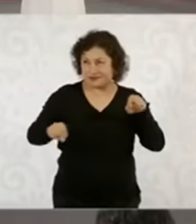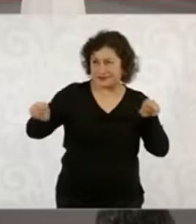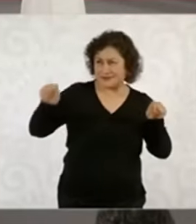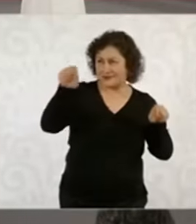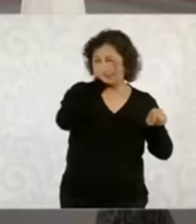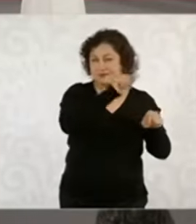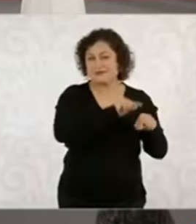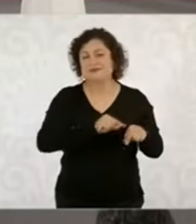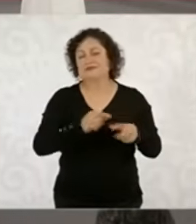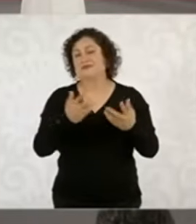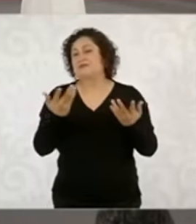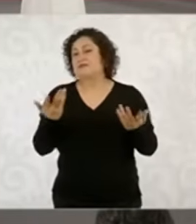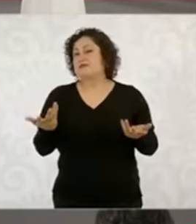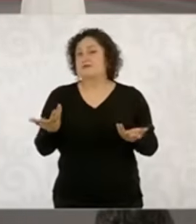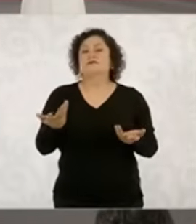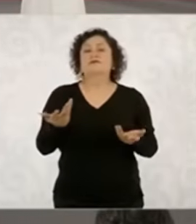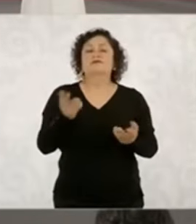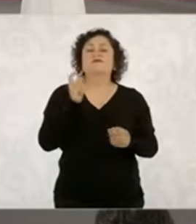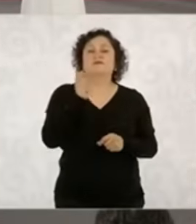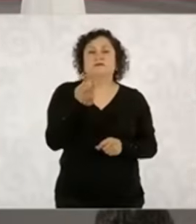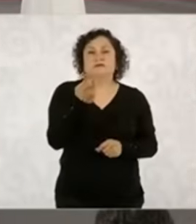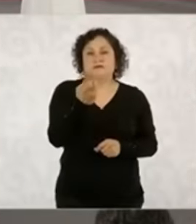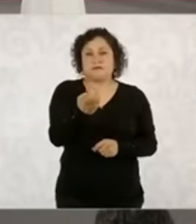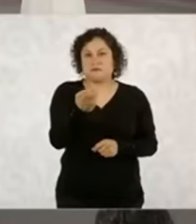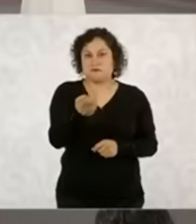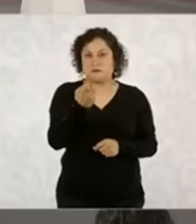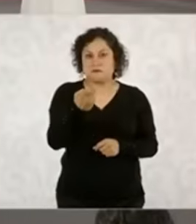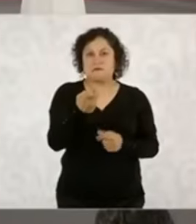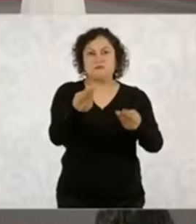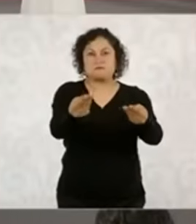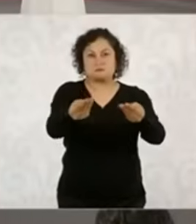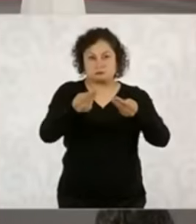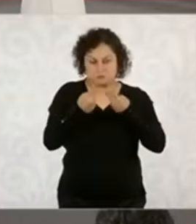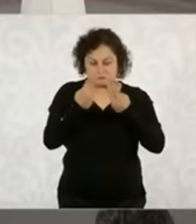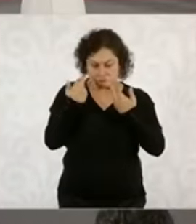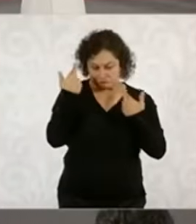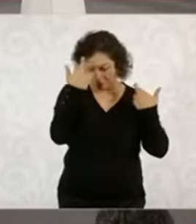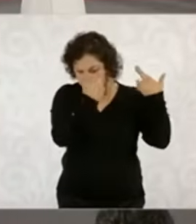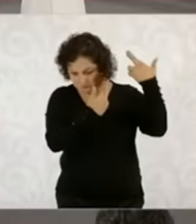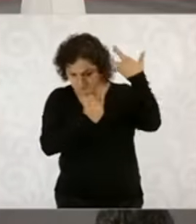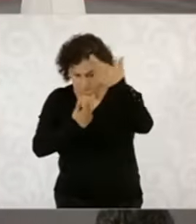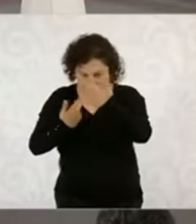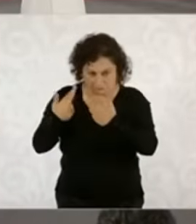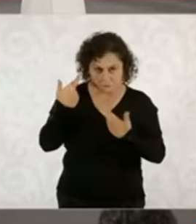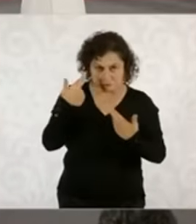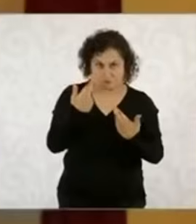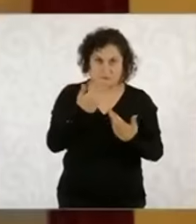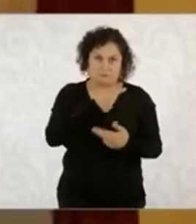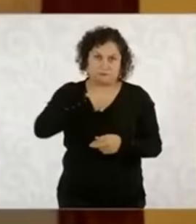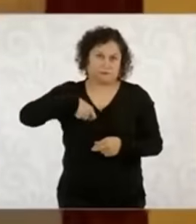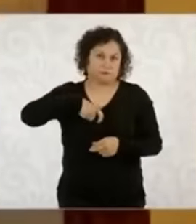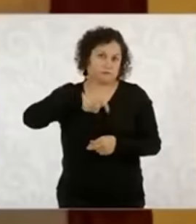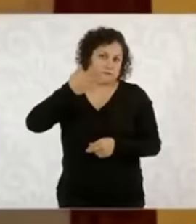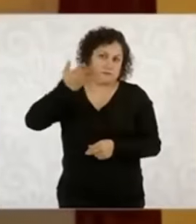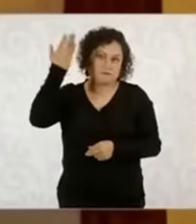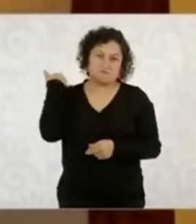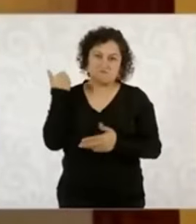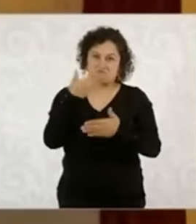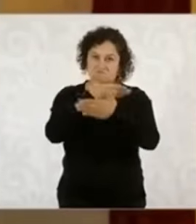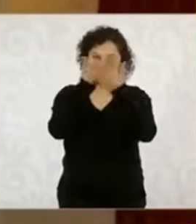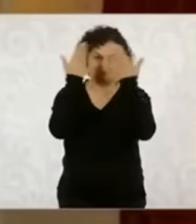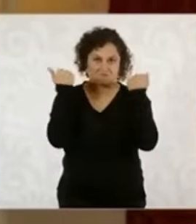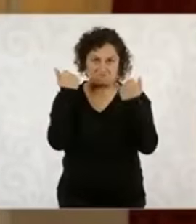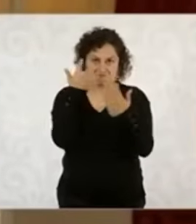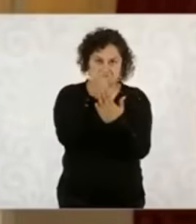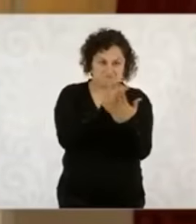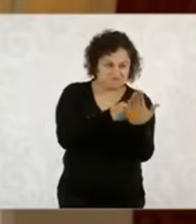la condición específica de estas 843.000 viviendas. Lo que sí sabíamos es que no pagan.